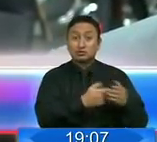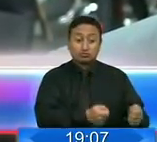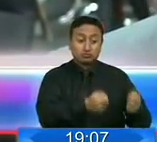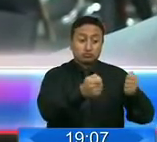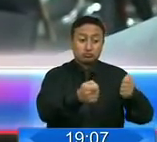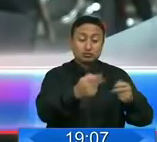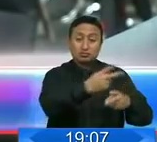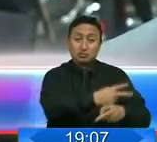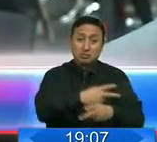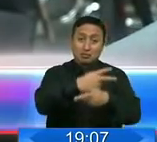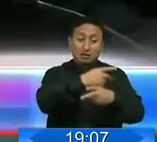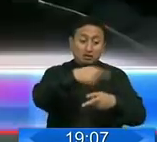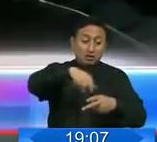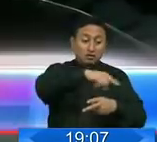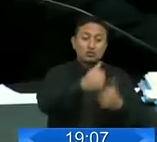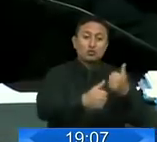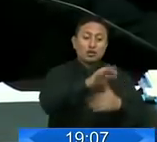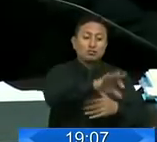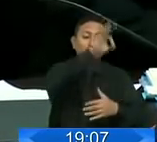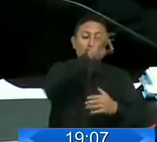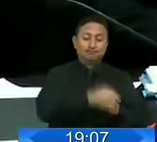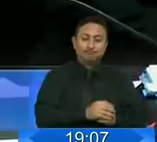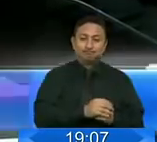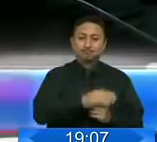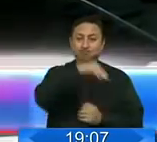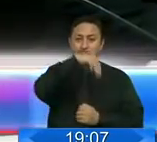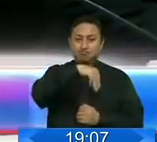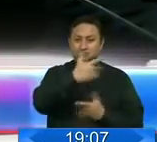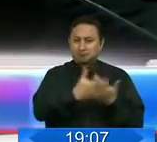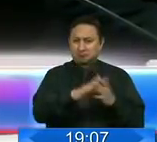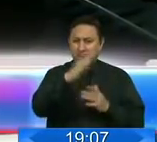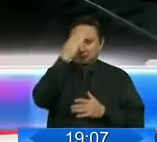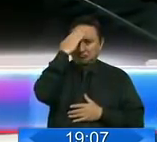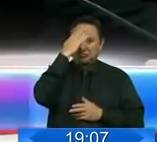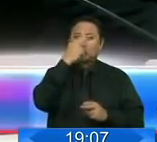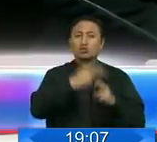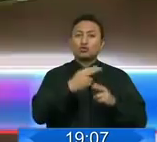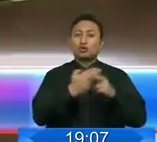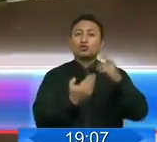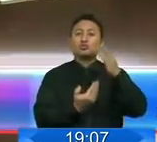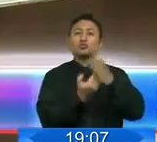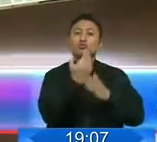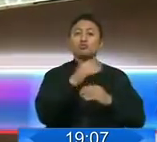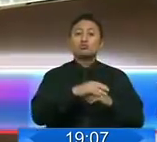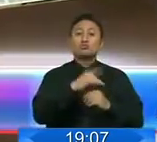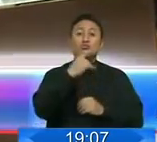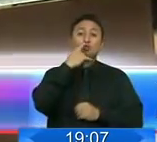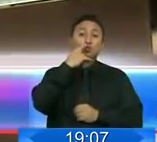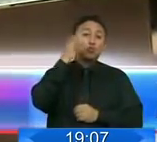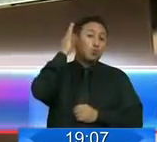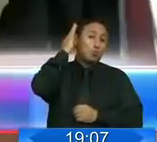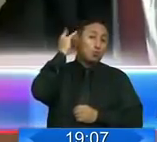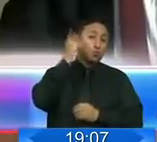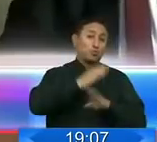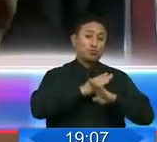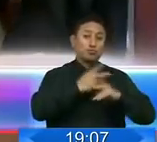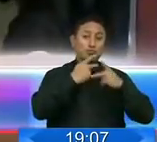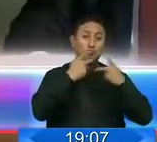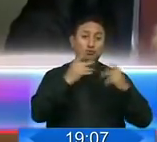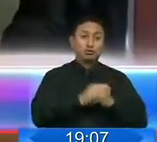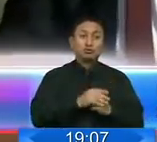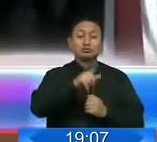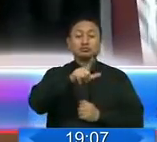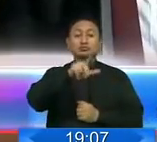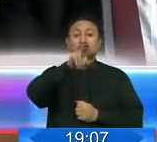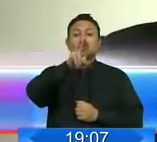la selección final. Es decir, este martes ya se podría conocer el nombre de la nueva o nuevo defensor público. Luis Ávila está en